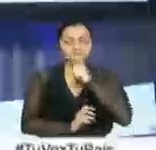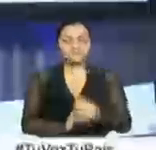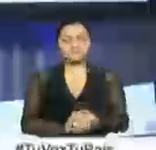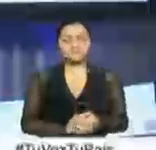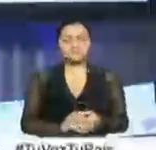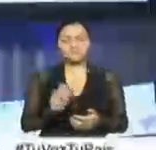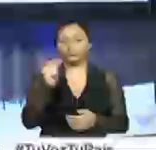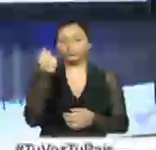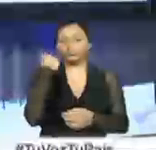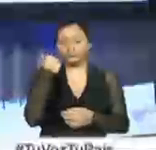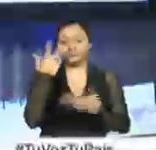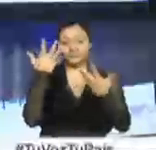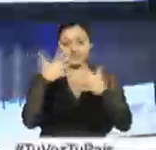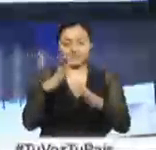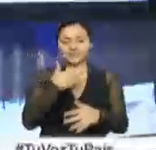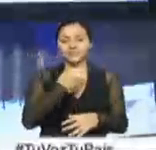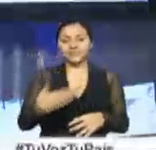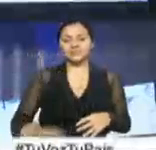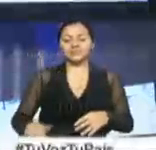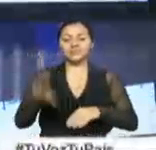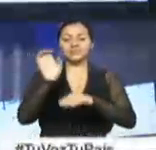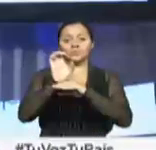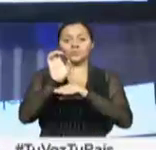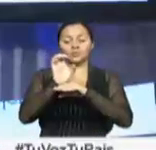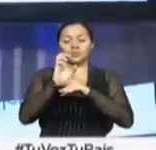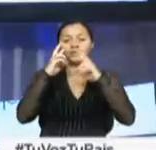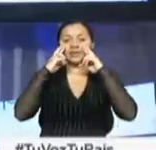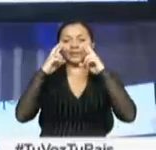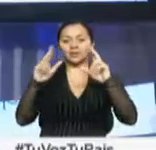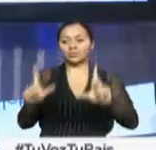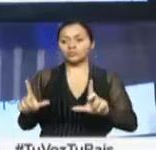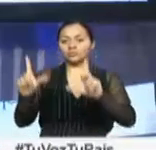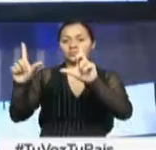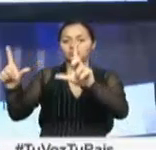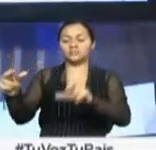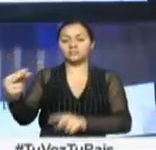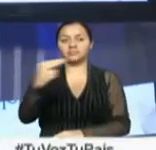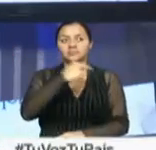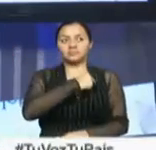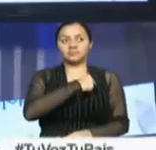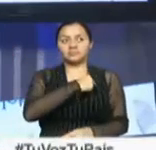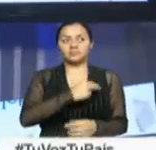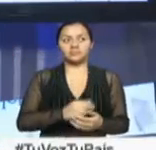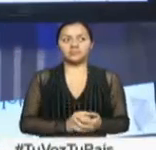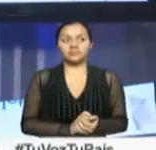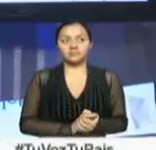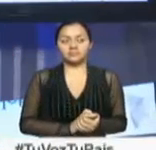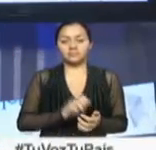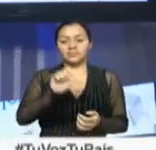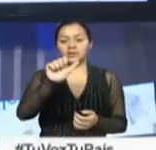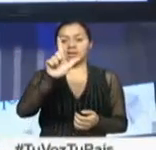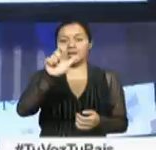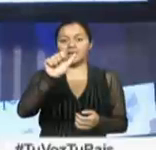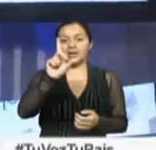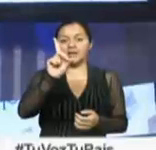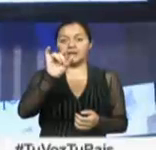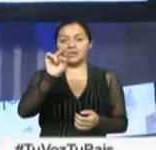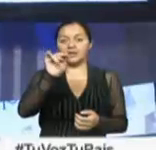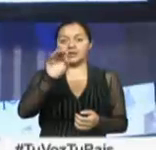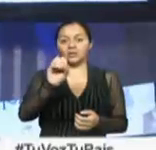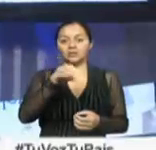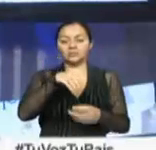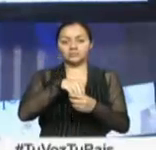Y hace pocos minutos el presidente de la República, Rafael Correa, condecoró con la Orden Nacional al Mérito al cantante ecuatoriano Enrique Vargas